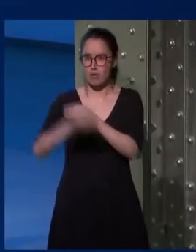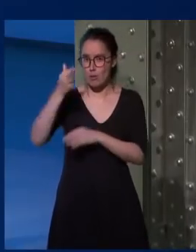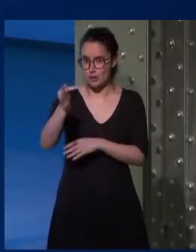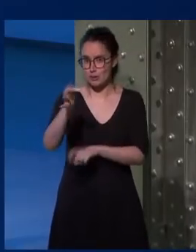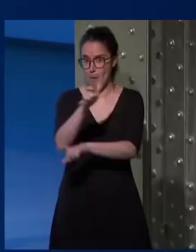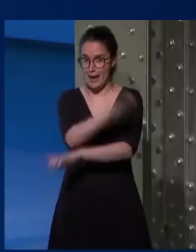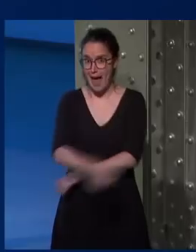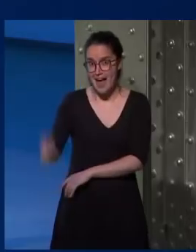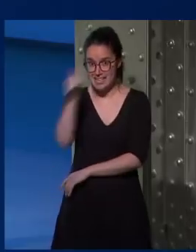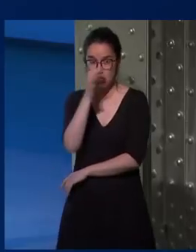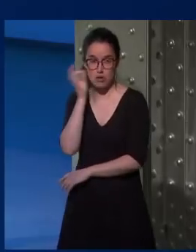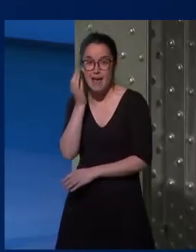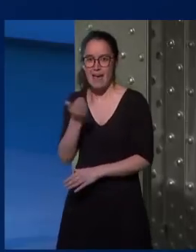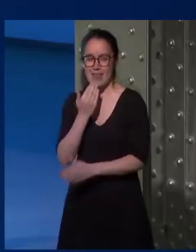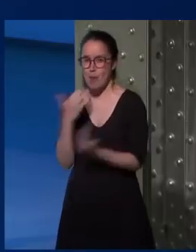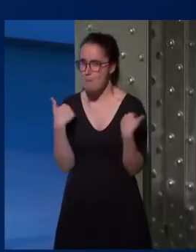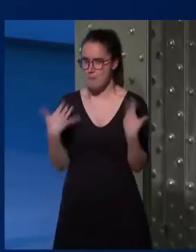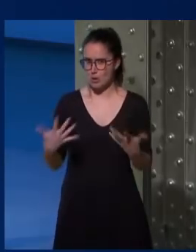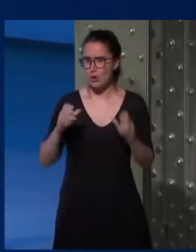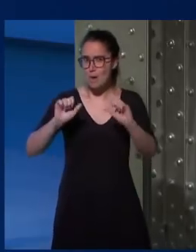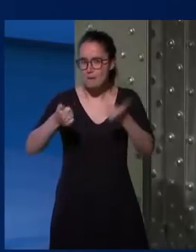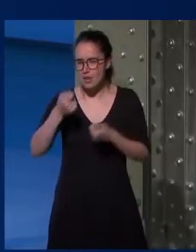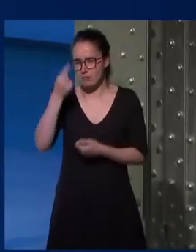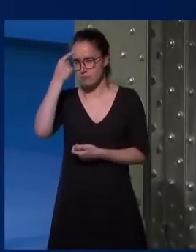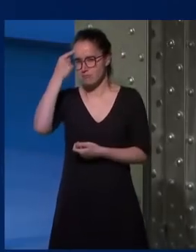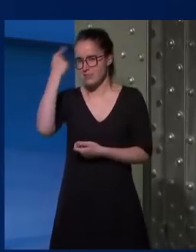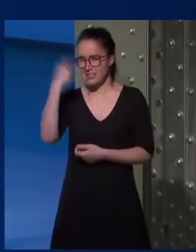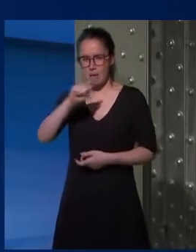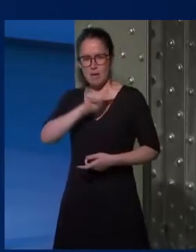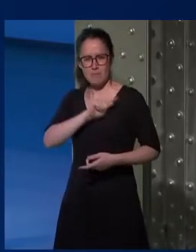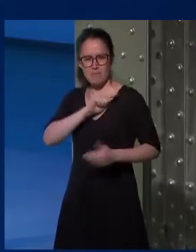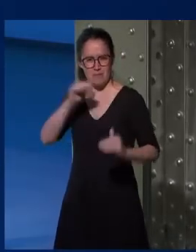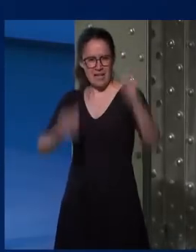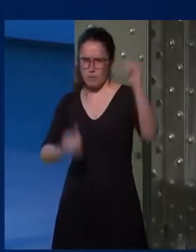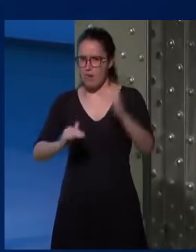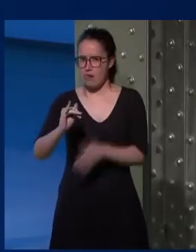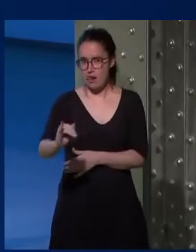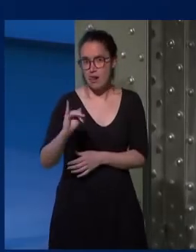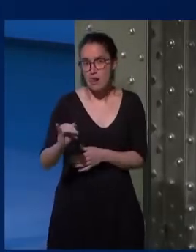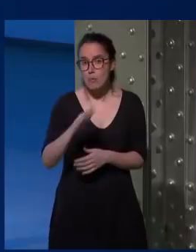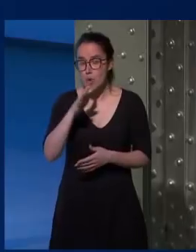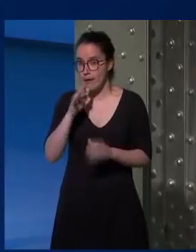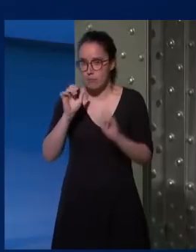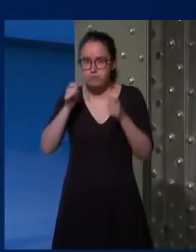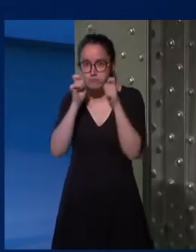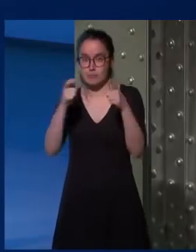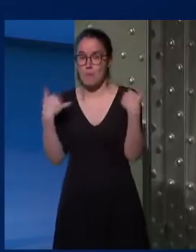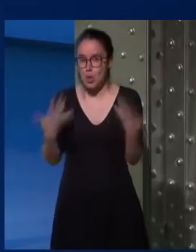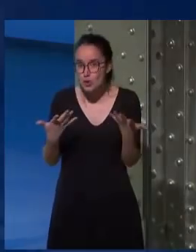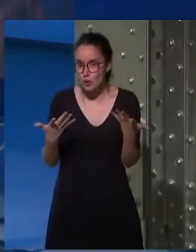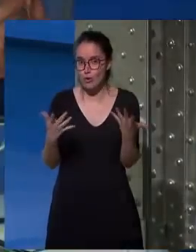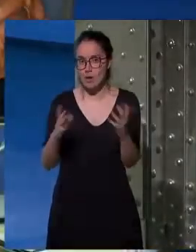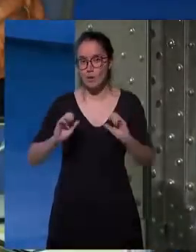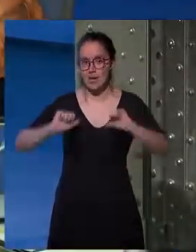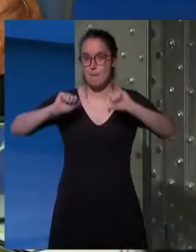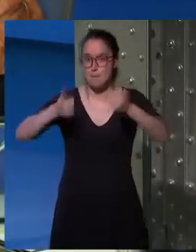las niñas, y que ya en esas edades tempranas empiecen a ser conscientes de las desigualdades que vivimos, porque cuanto antes sepan lo que pasa,